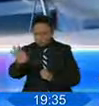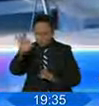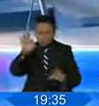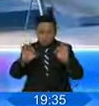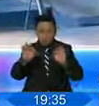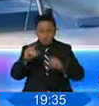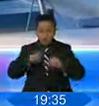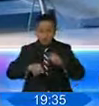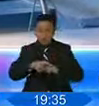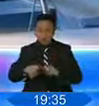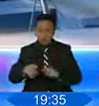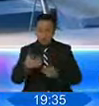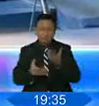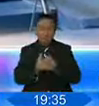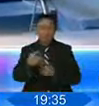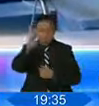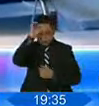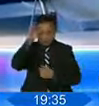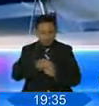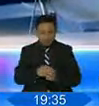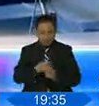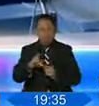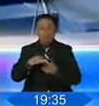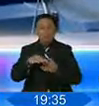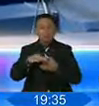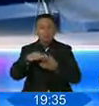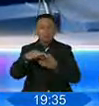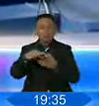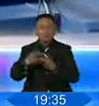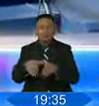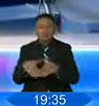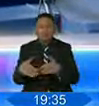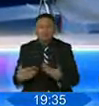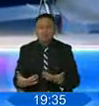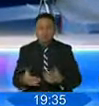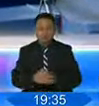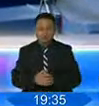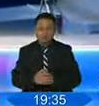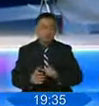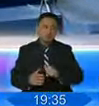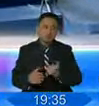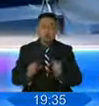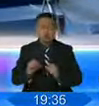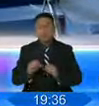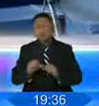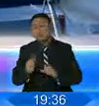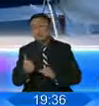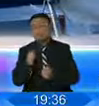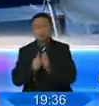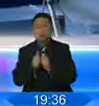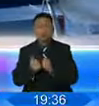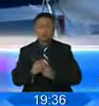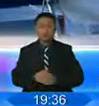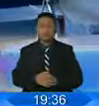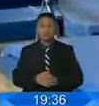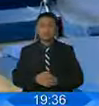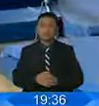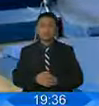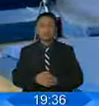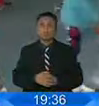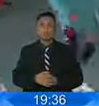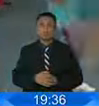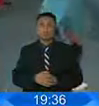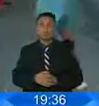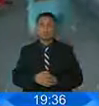algunos niños que no tienen tal vez talento para esta disciplina. Nos guiamos hacia otros deportes que no en todos los deportes tienen las mismas características,